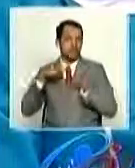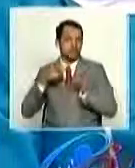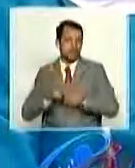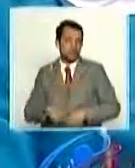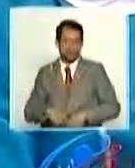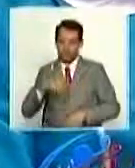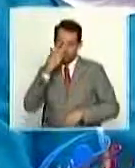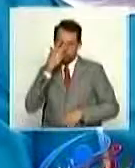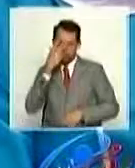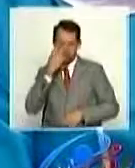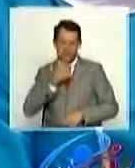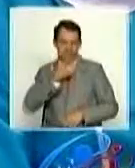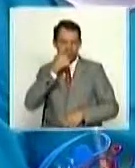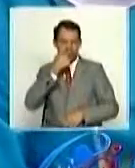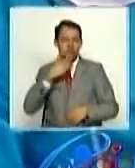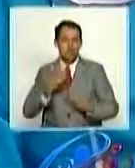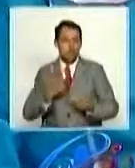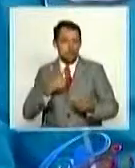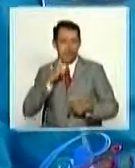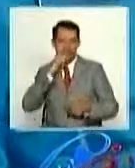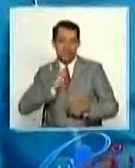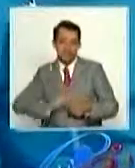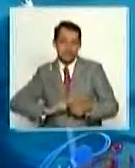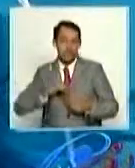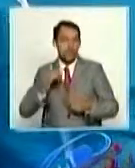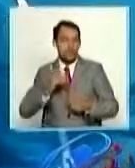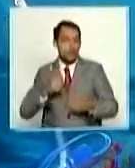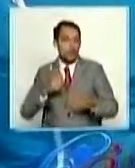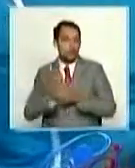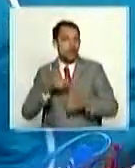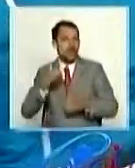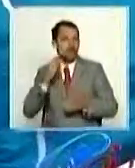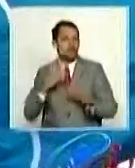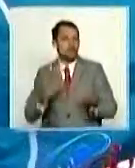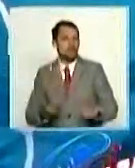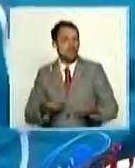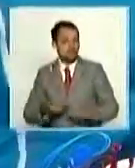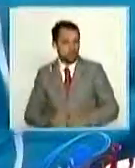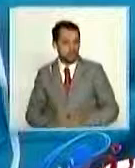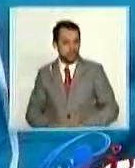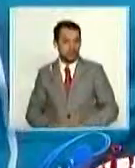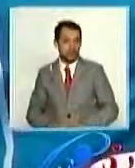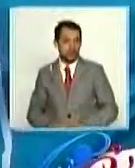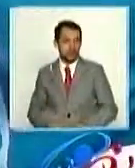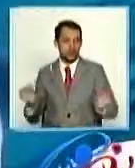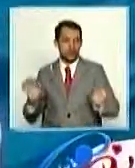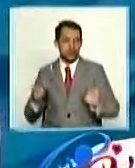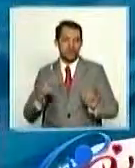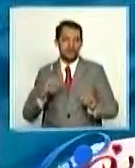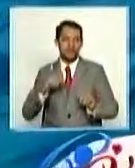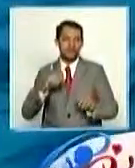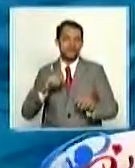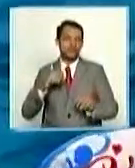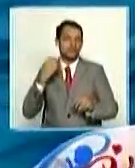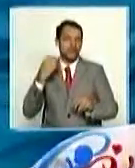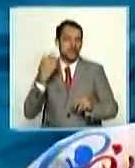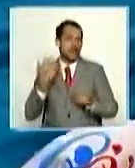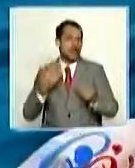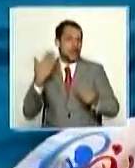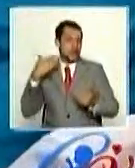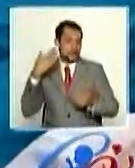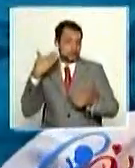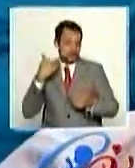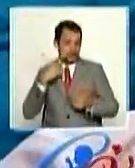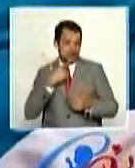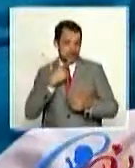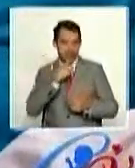¿Por qué tiene prótesis? ¿Se le cayeron o se los quitaron? Sino que, no, me los quitaron, sino que cuando anteriormente a